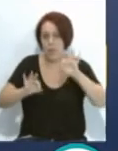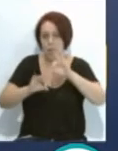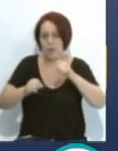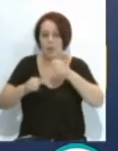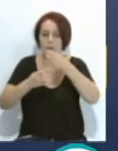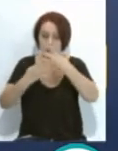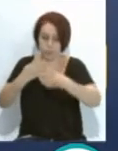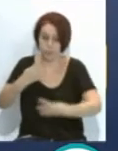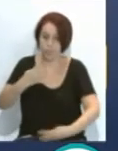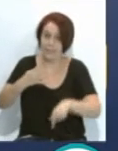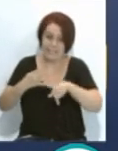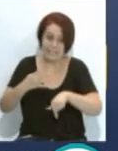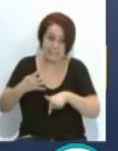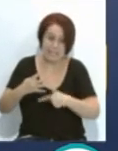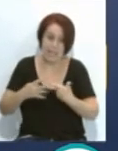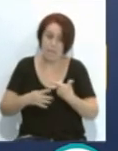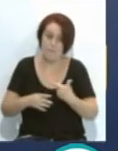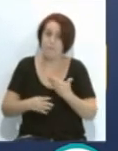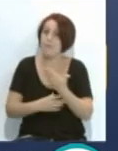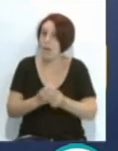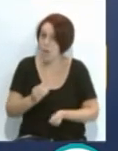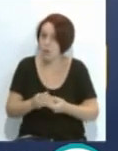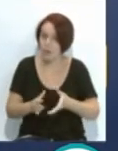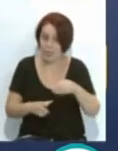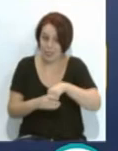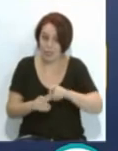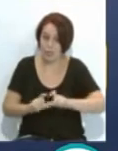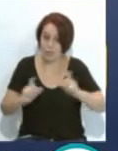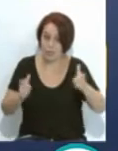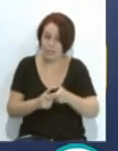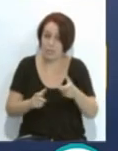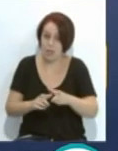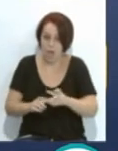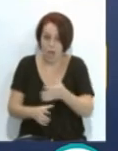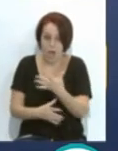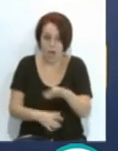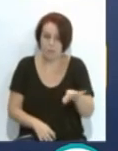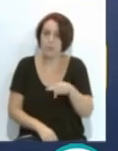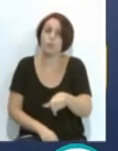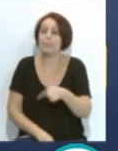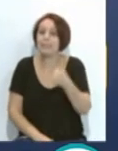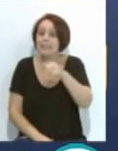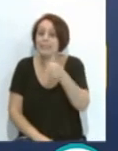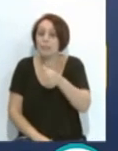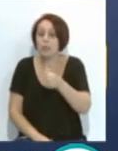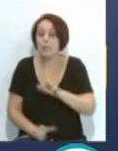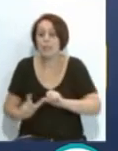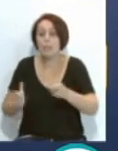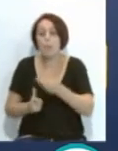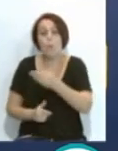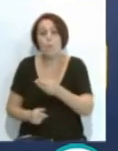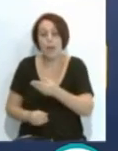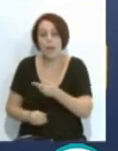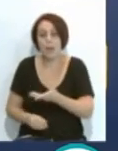esas deficiencias en esas plantillas redondas con chicos del B, y nosotros estoy seguro que el entrenador, como demostró